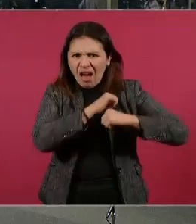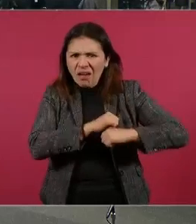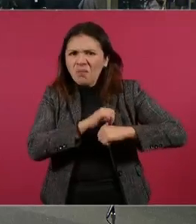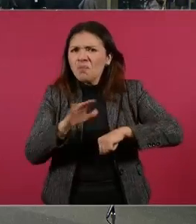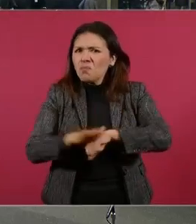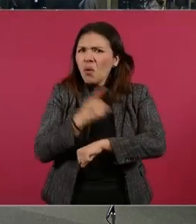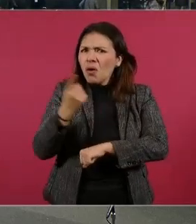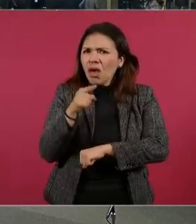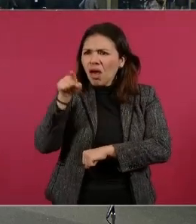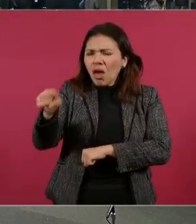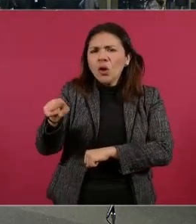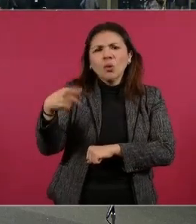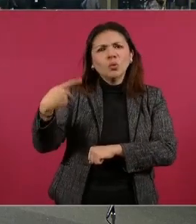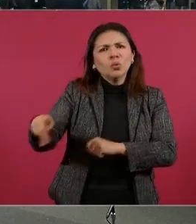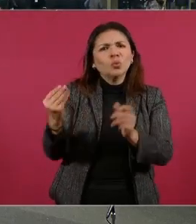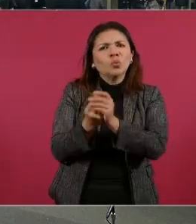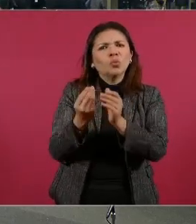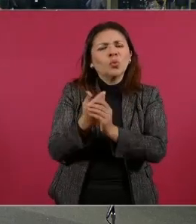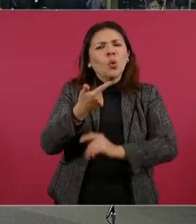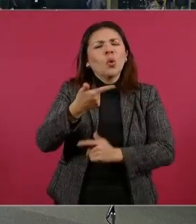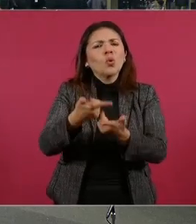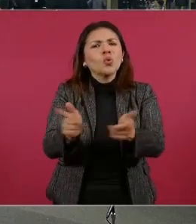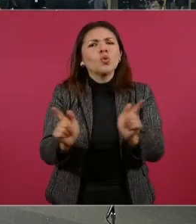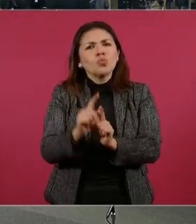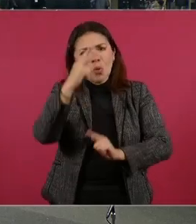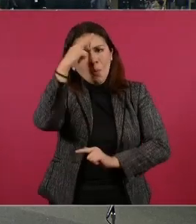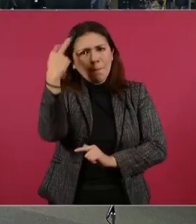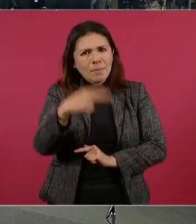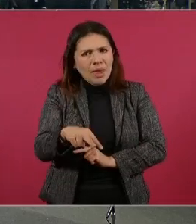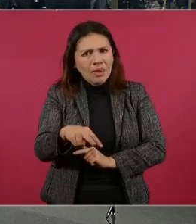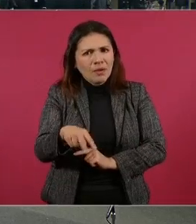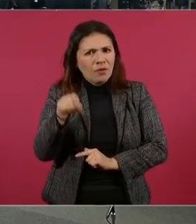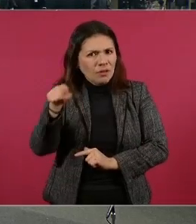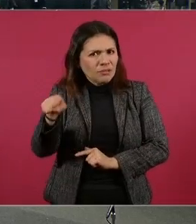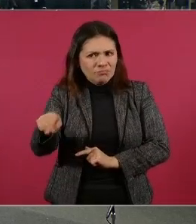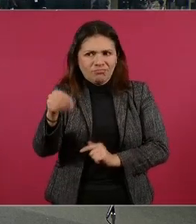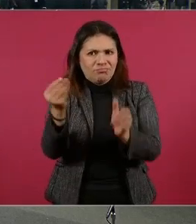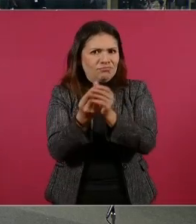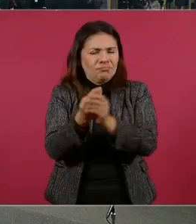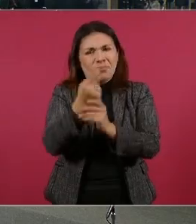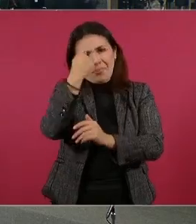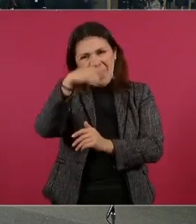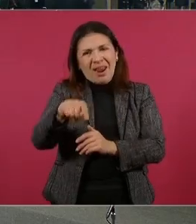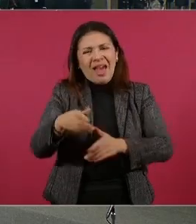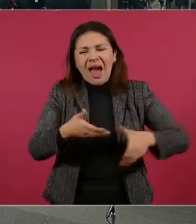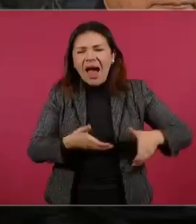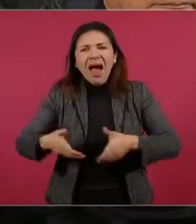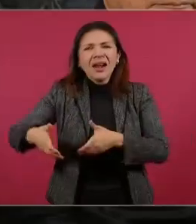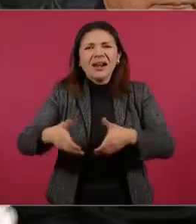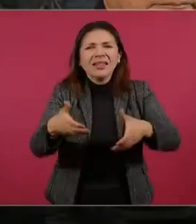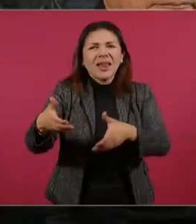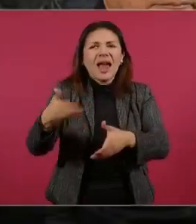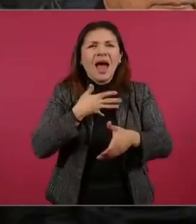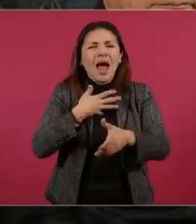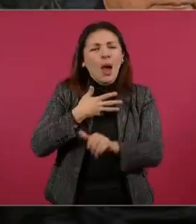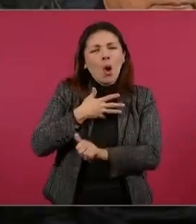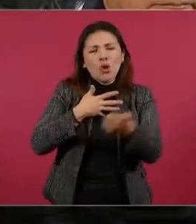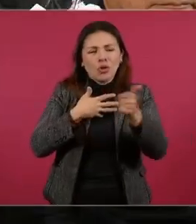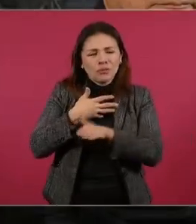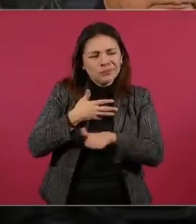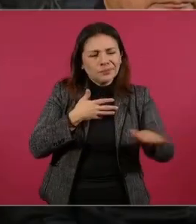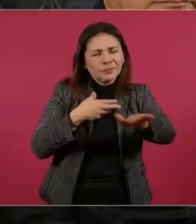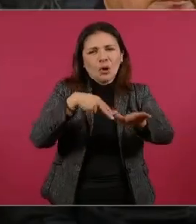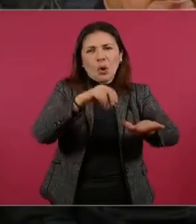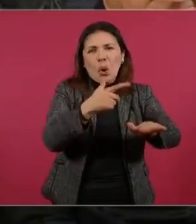obra para grupo México o sea esa vía es para meter el es para desviarla la que va para la que ya está por Nogales